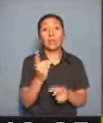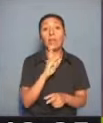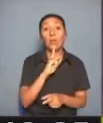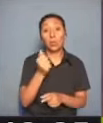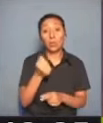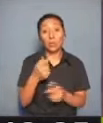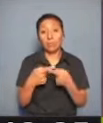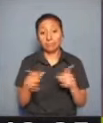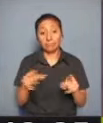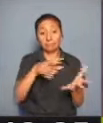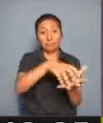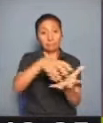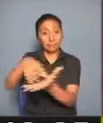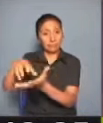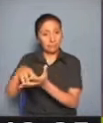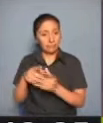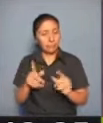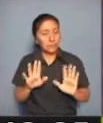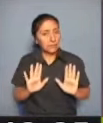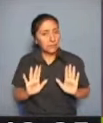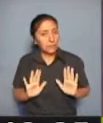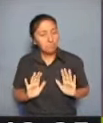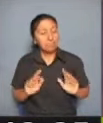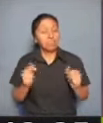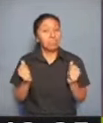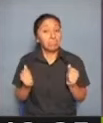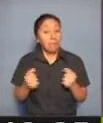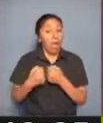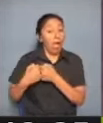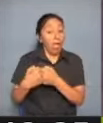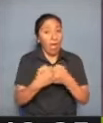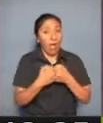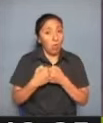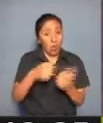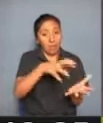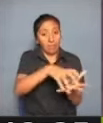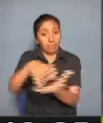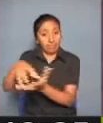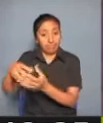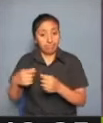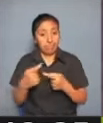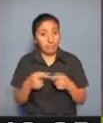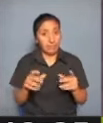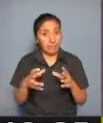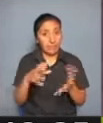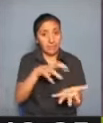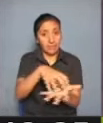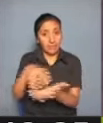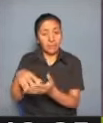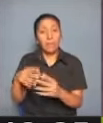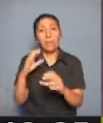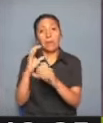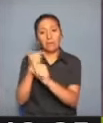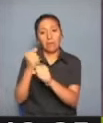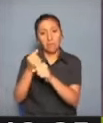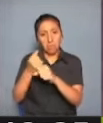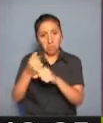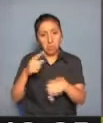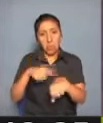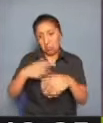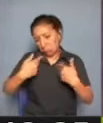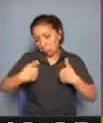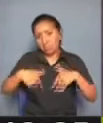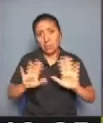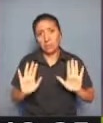distintas empresas hay que ver si se llega no a un acuerdo para que mañana el transporte funcione con normalidad